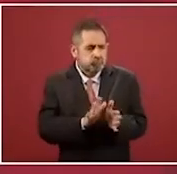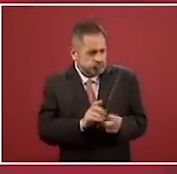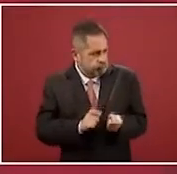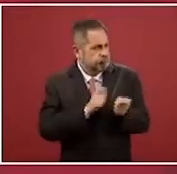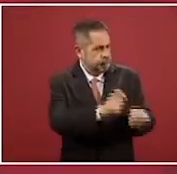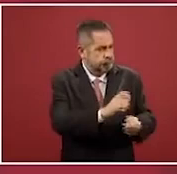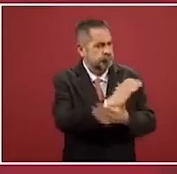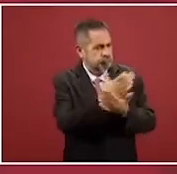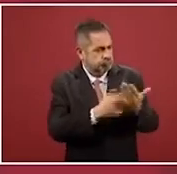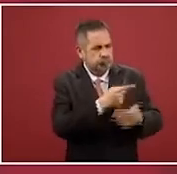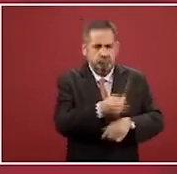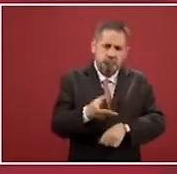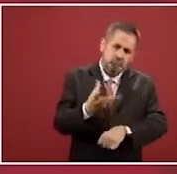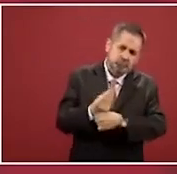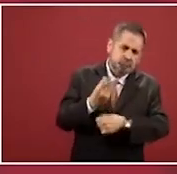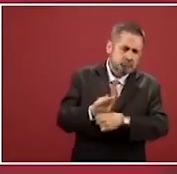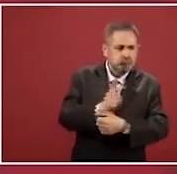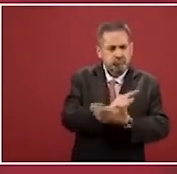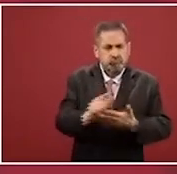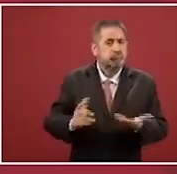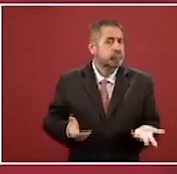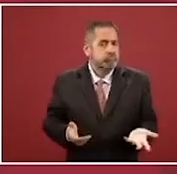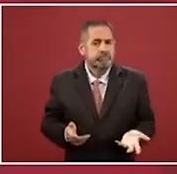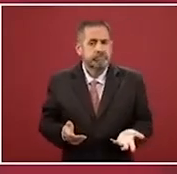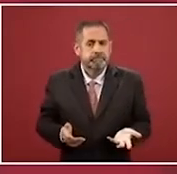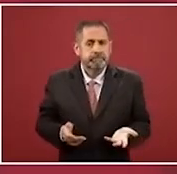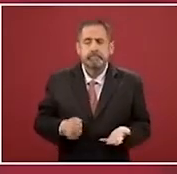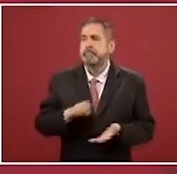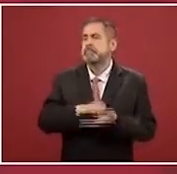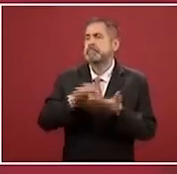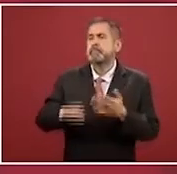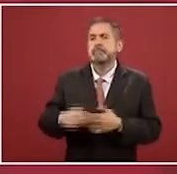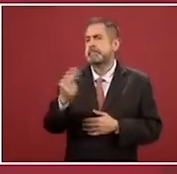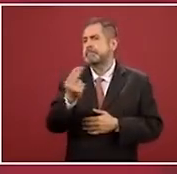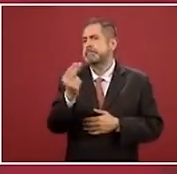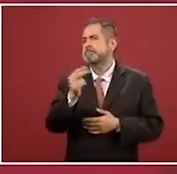hay necesidad de comprar, por ejemplo,